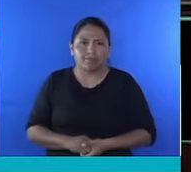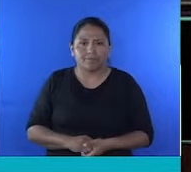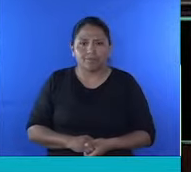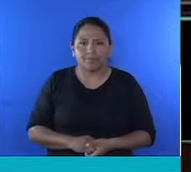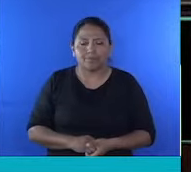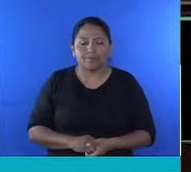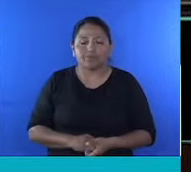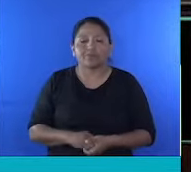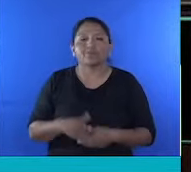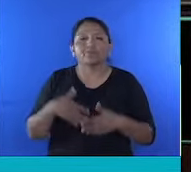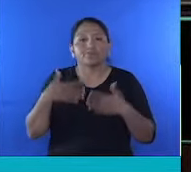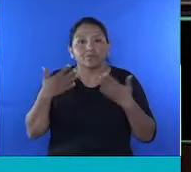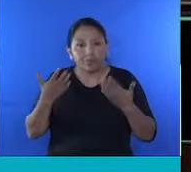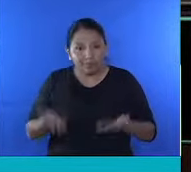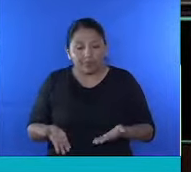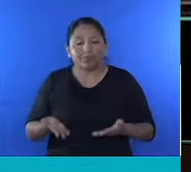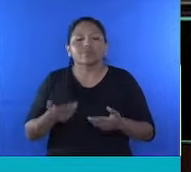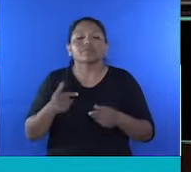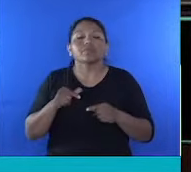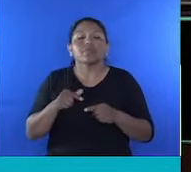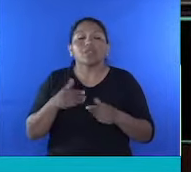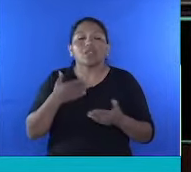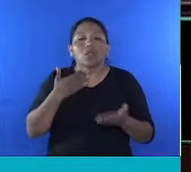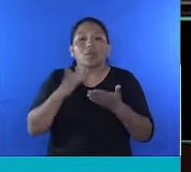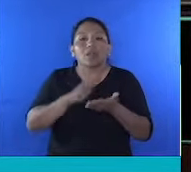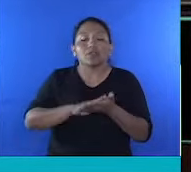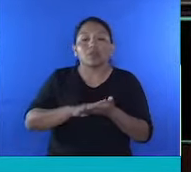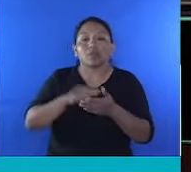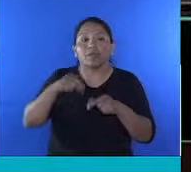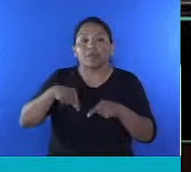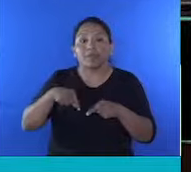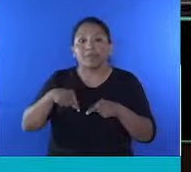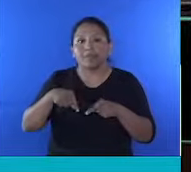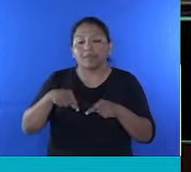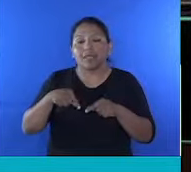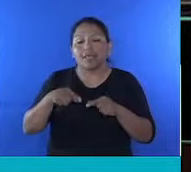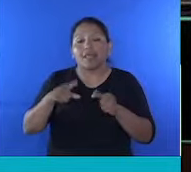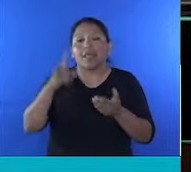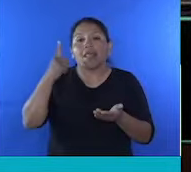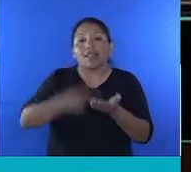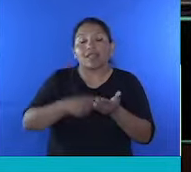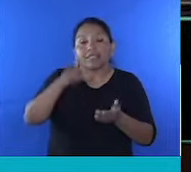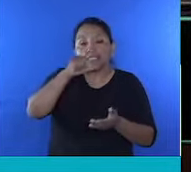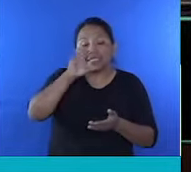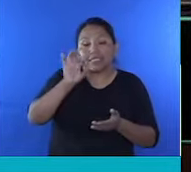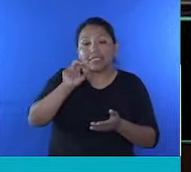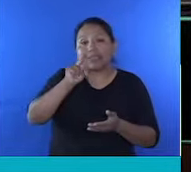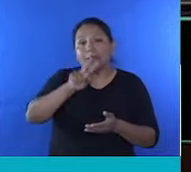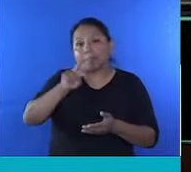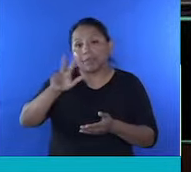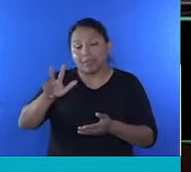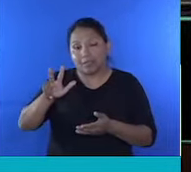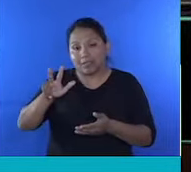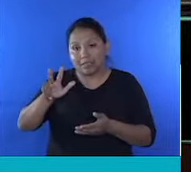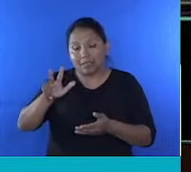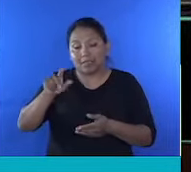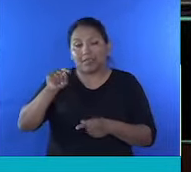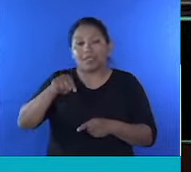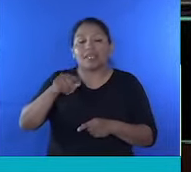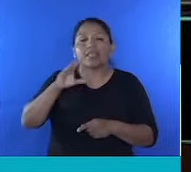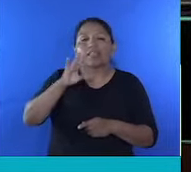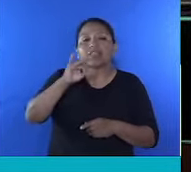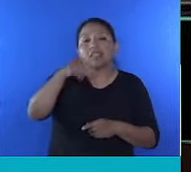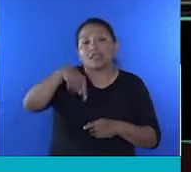sentido también me quiero referir a lo que se habló acá sobre el decreto 7023 este